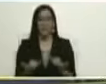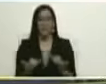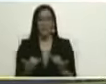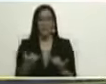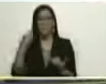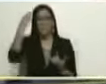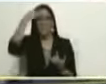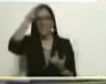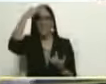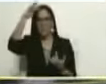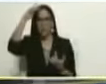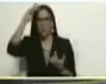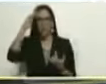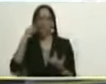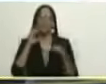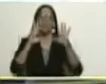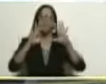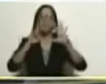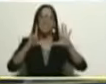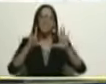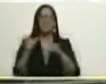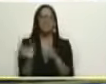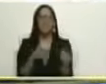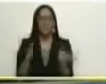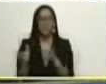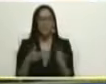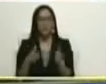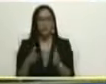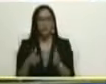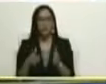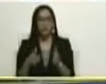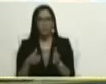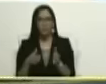México, un 17 de marzo